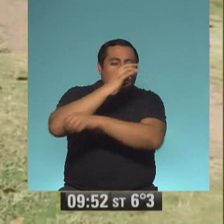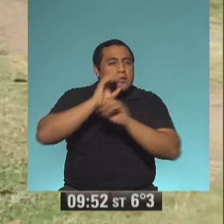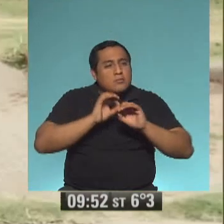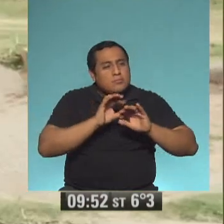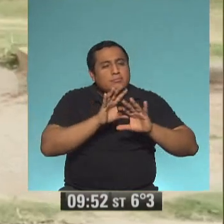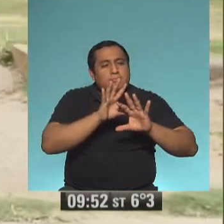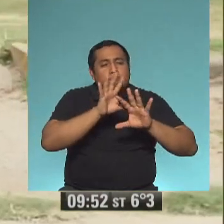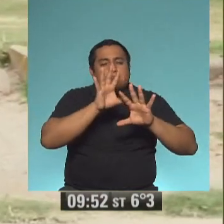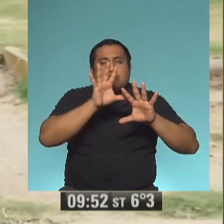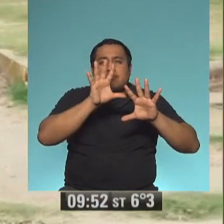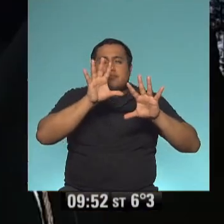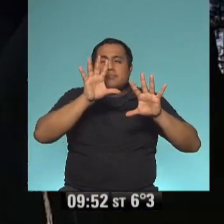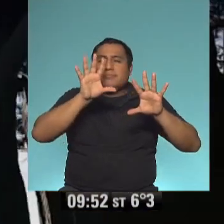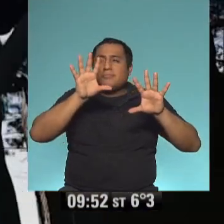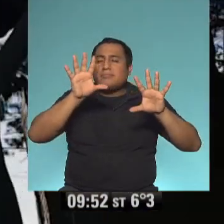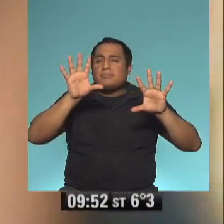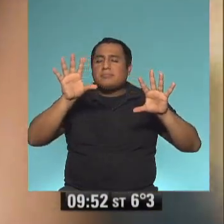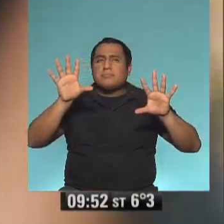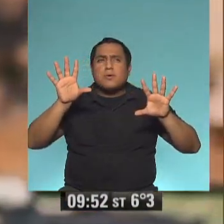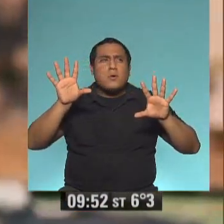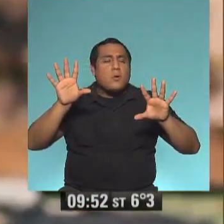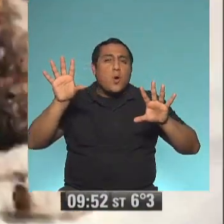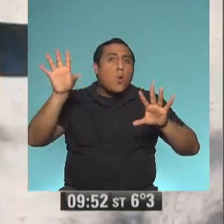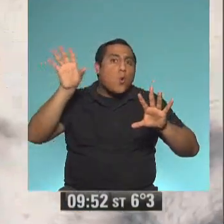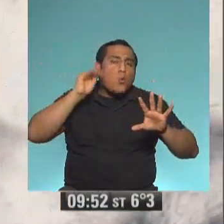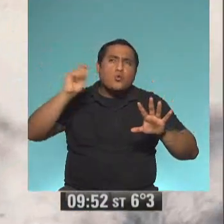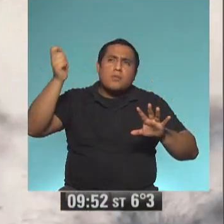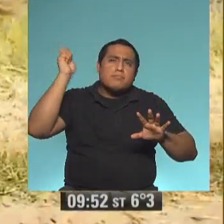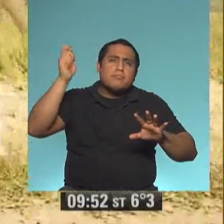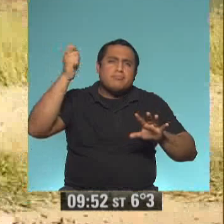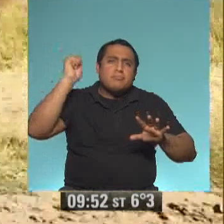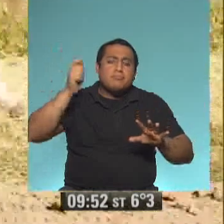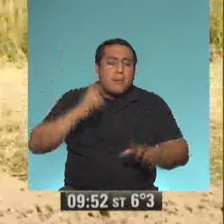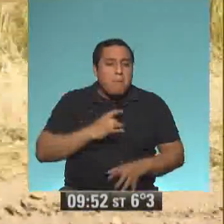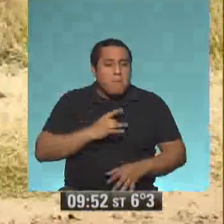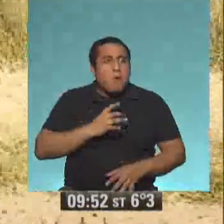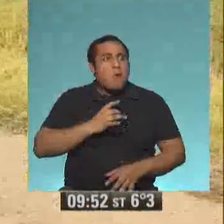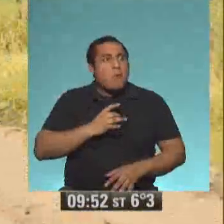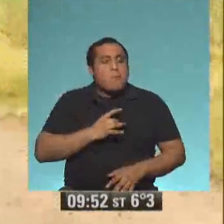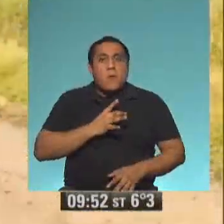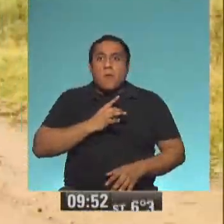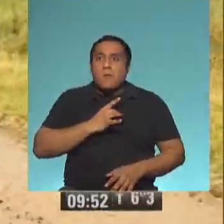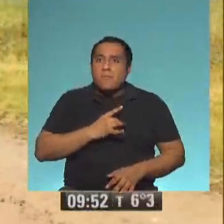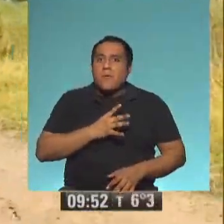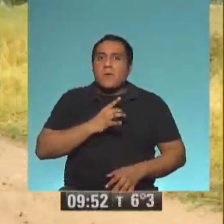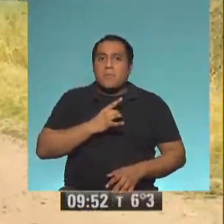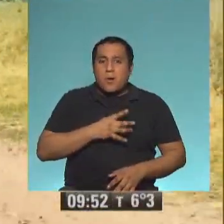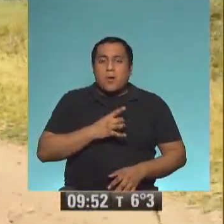amaneció. Ya escucho sonar la campana, la del corazón.